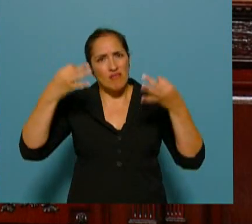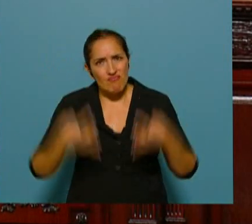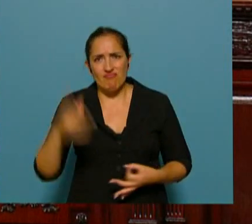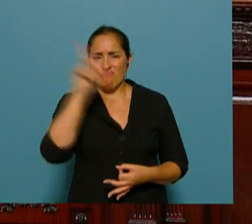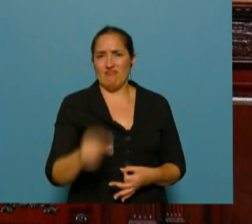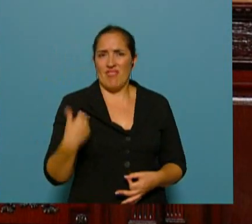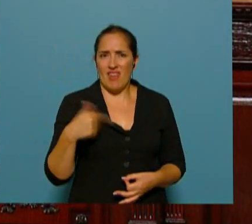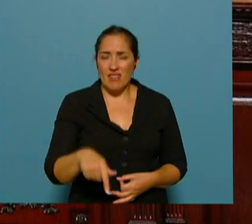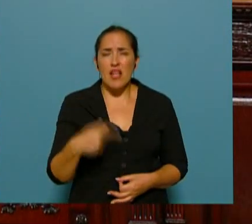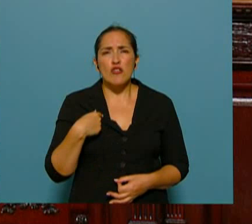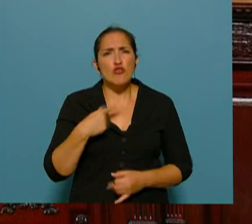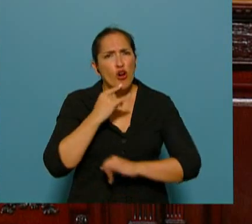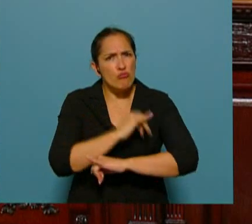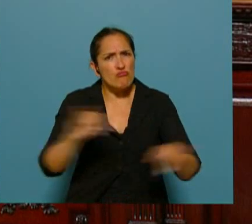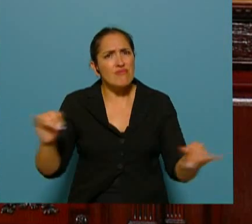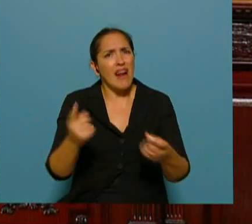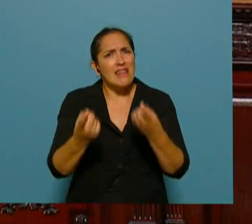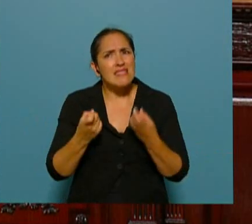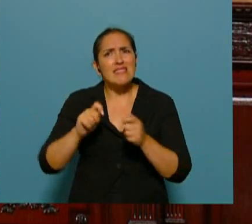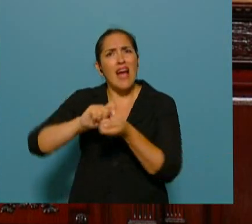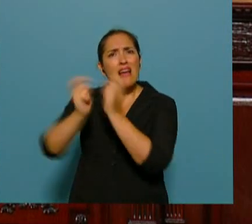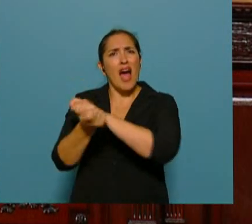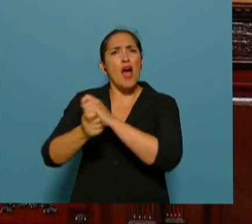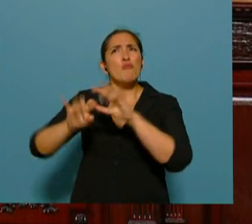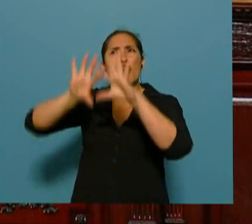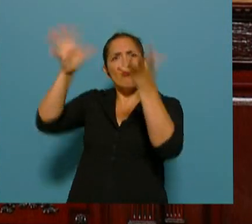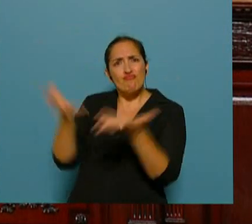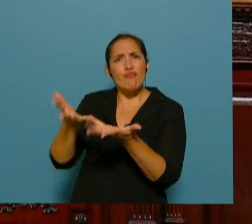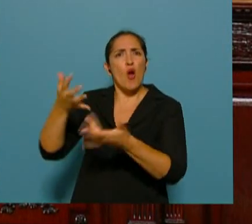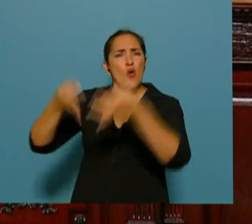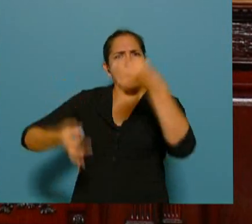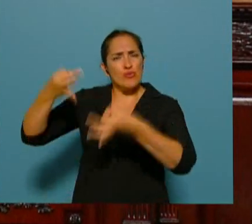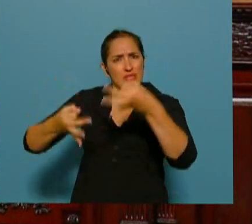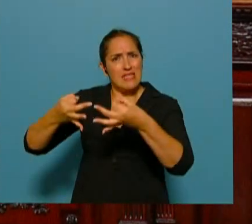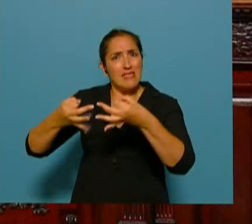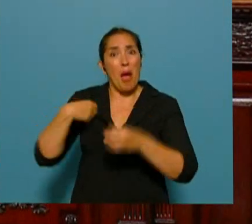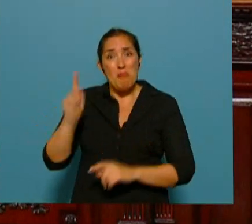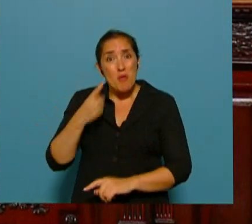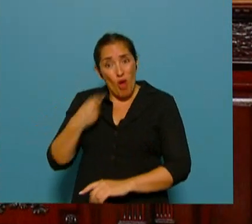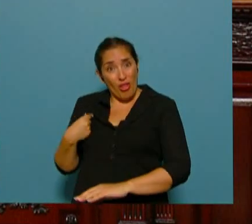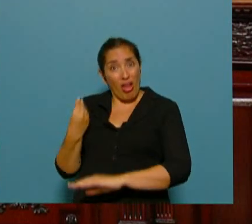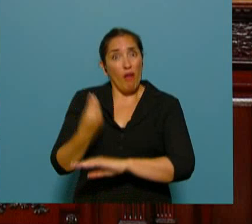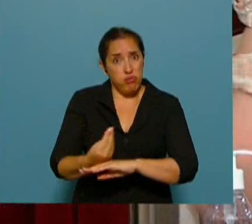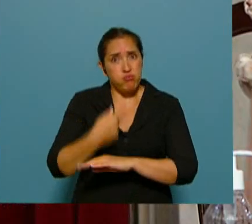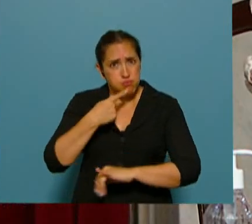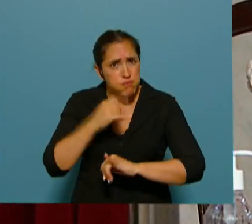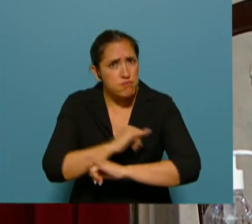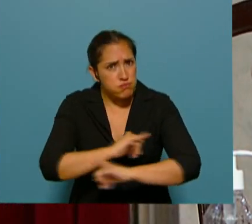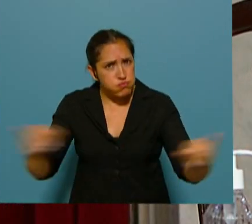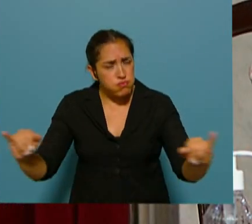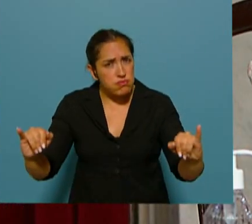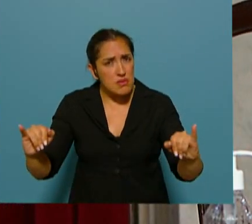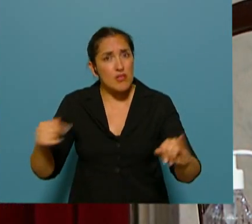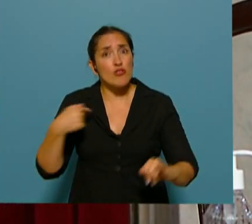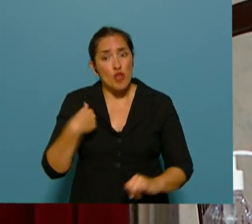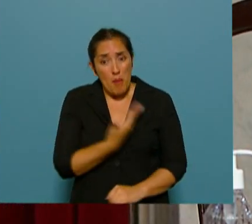mi convicción de la necesidad de cambiar el funcionamiento del sistema judicial el mismo día en que asumí mi cargo.